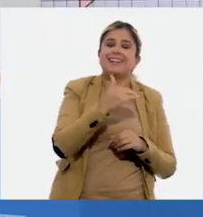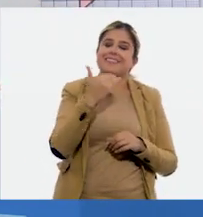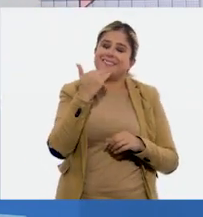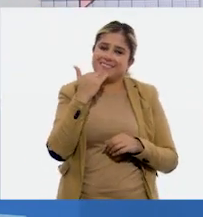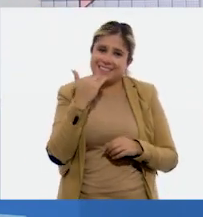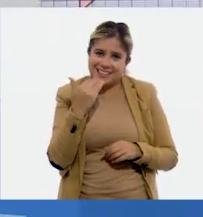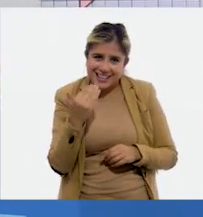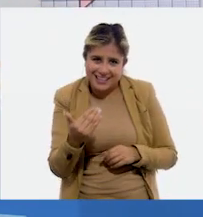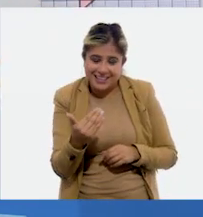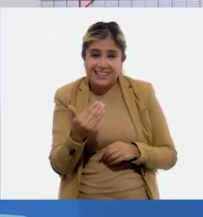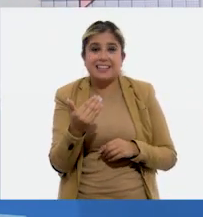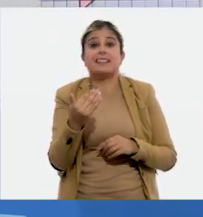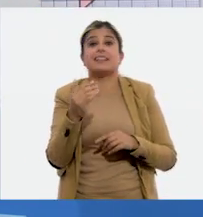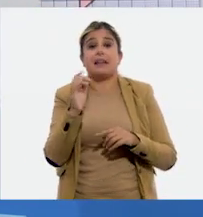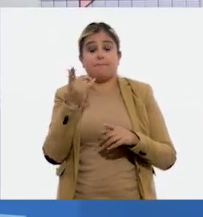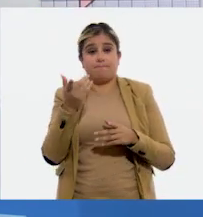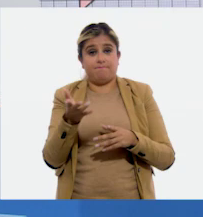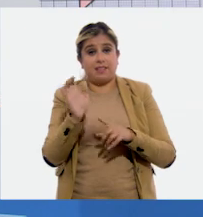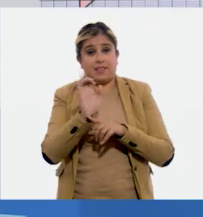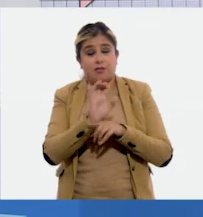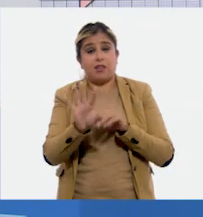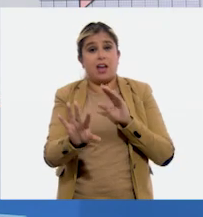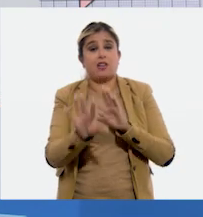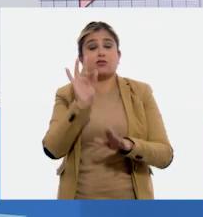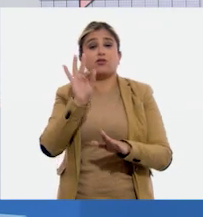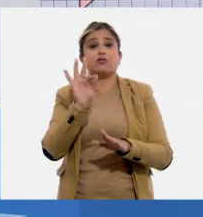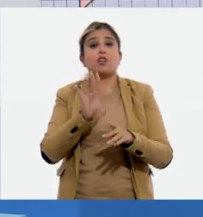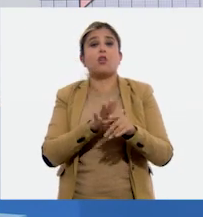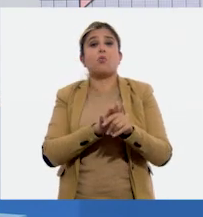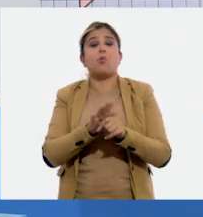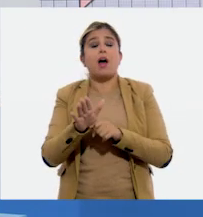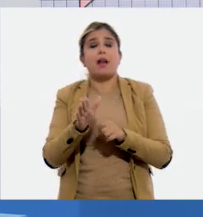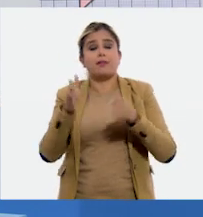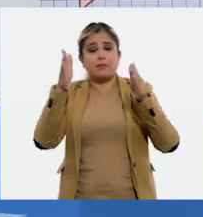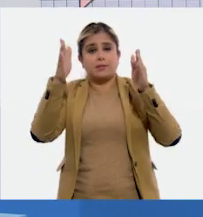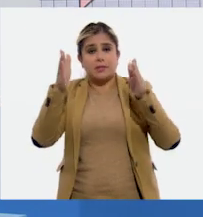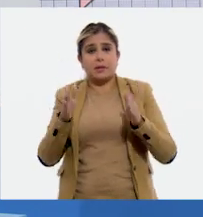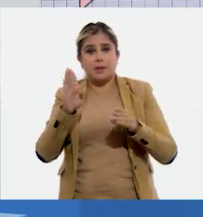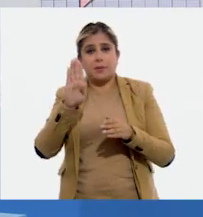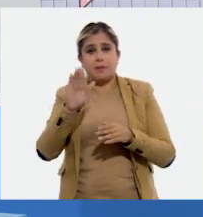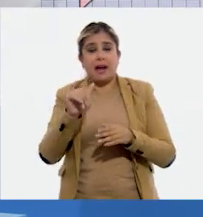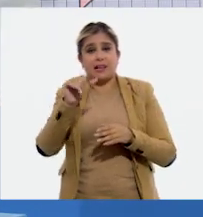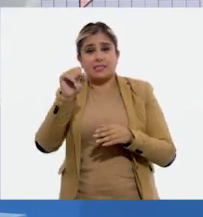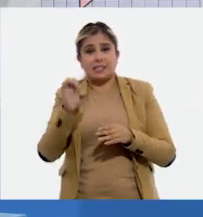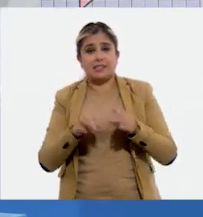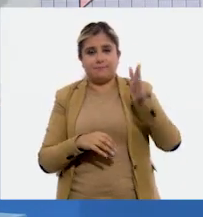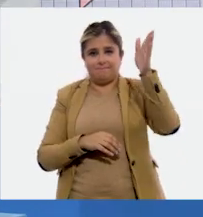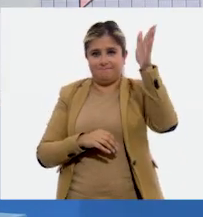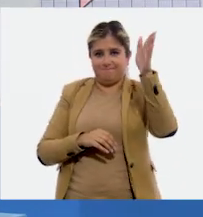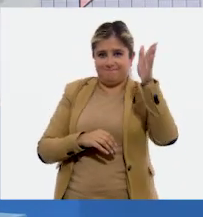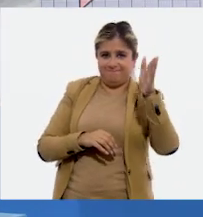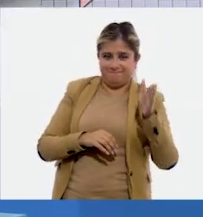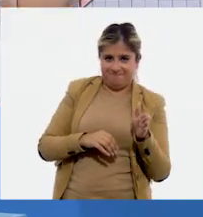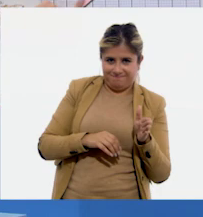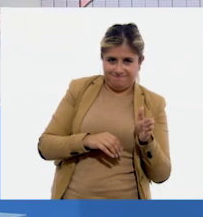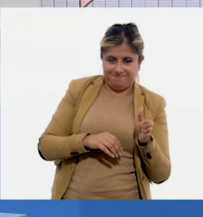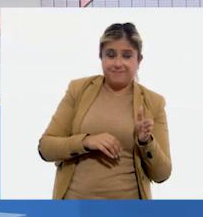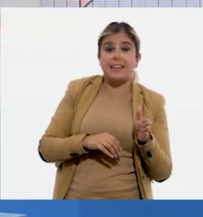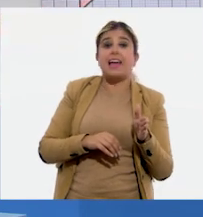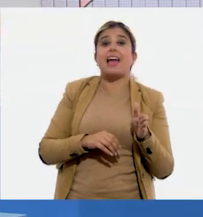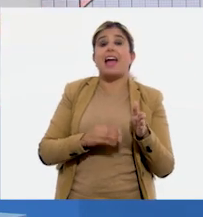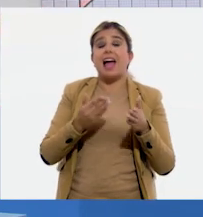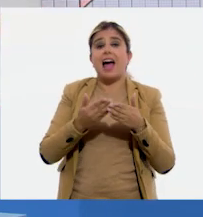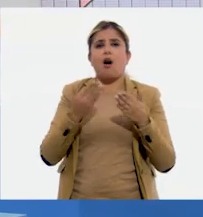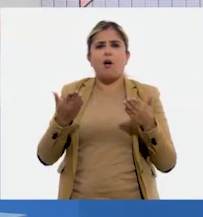bien! Entonces, elegimos como base este lado. Pero, ¿ahora